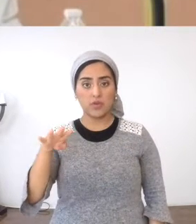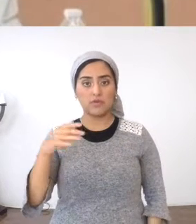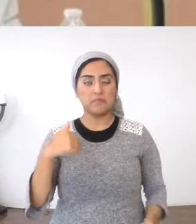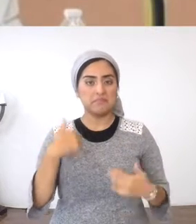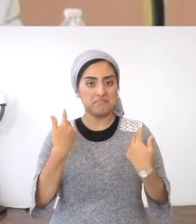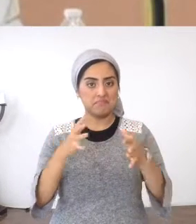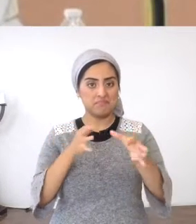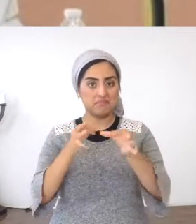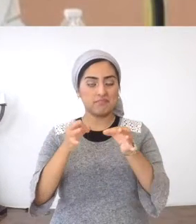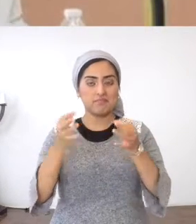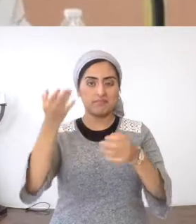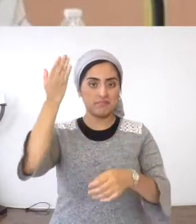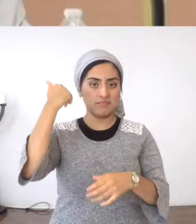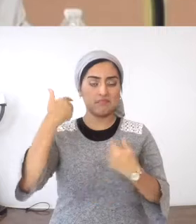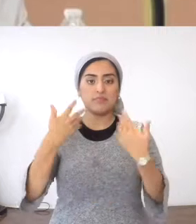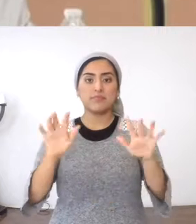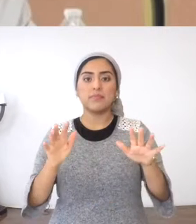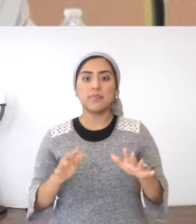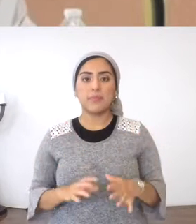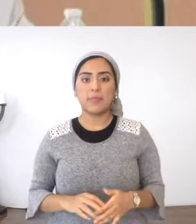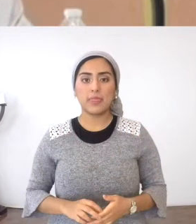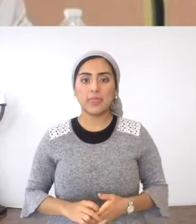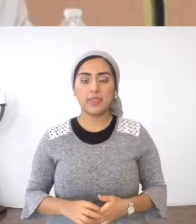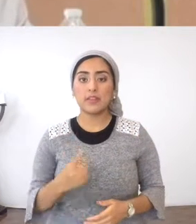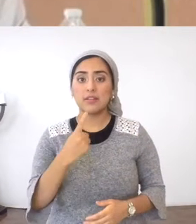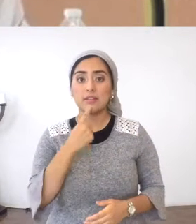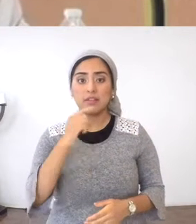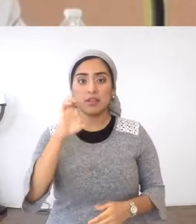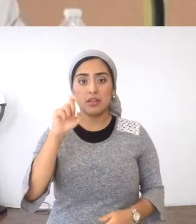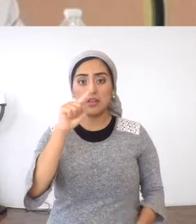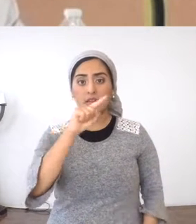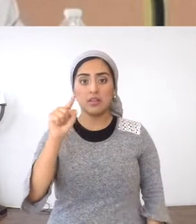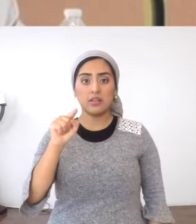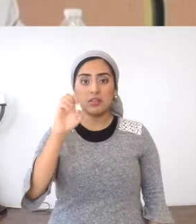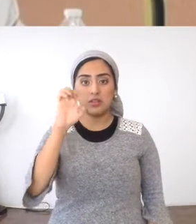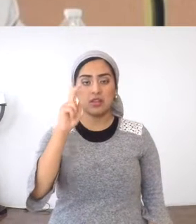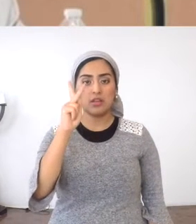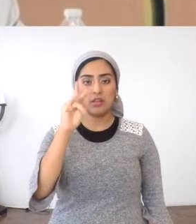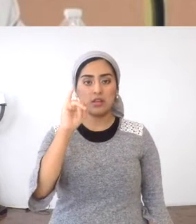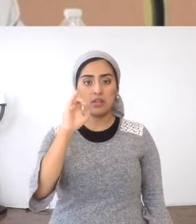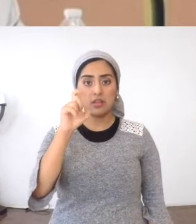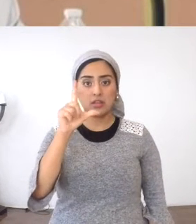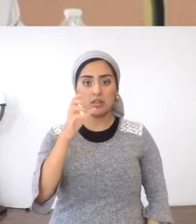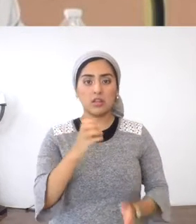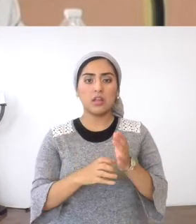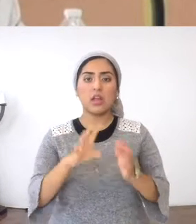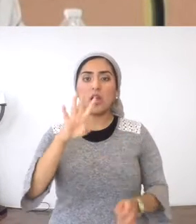Que eso ya lo hemos estudiado Dice Ezequiel 44